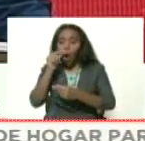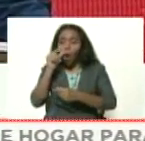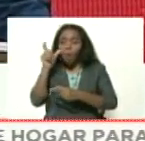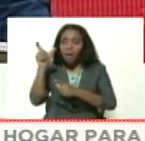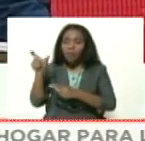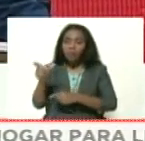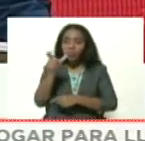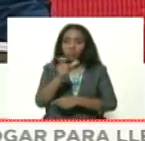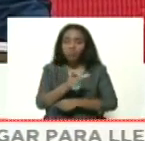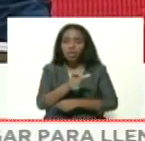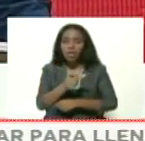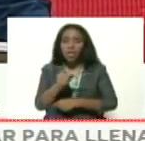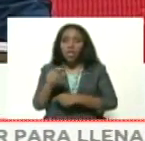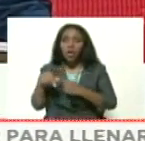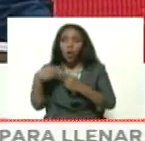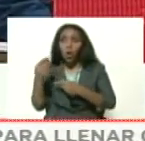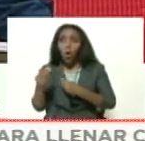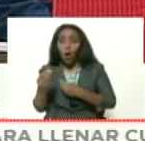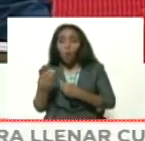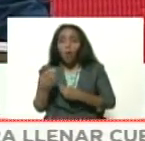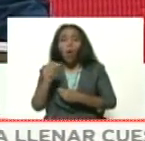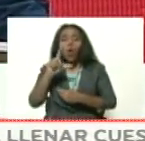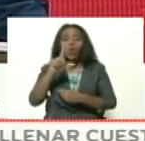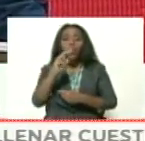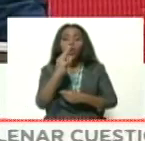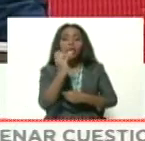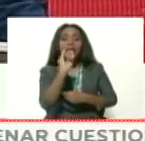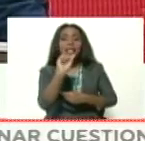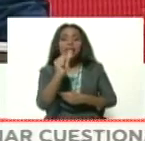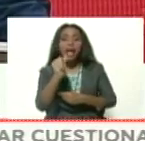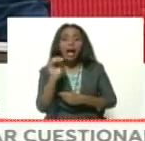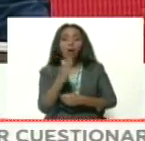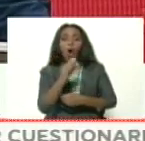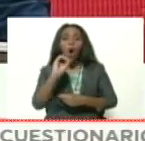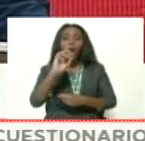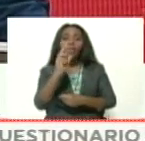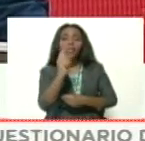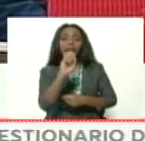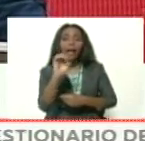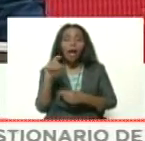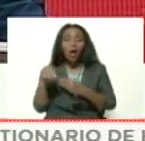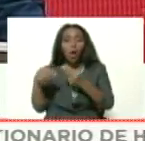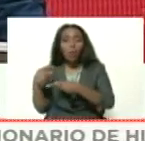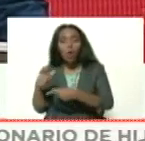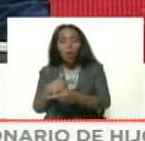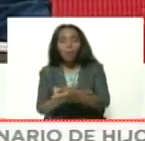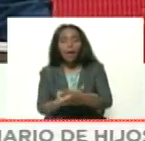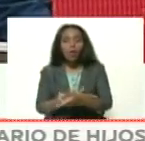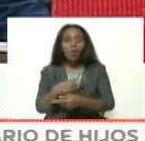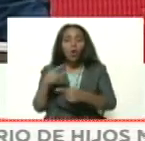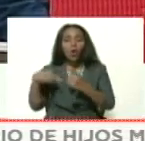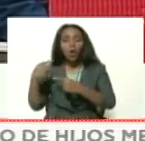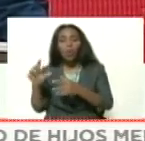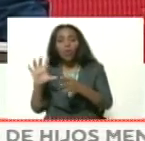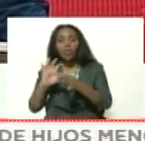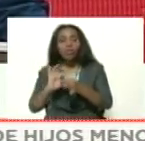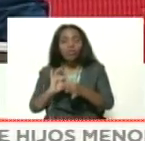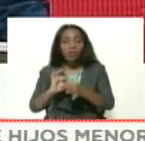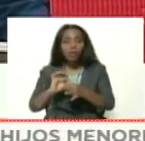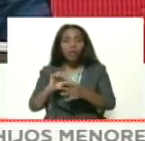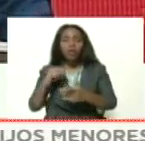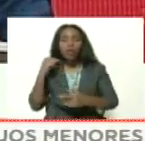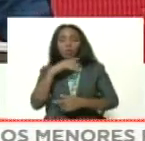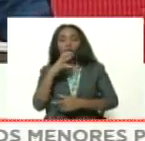Cordones, como Luisa Ortega Díaz, como los hermanos Sequea, como alias Pantera, como Iván